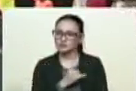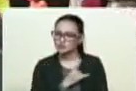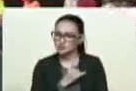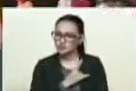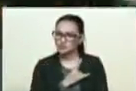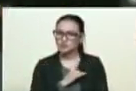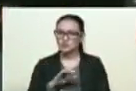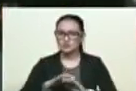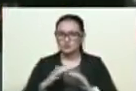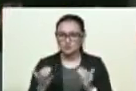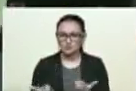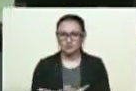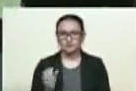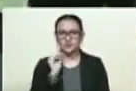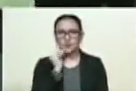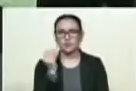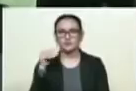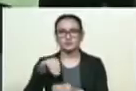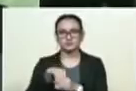la juventud.